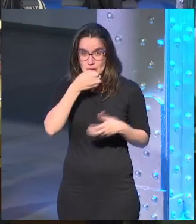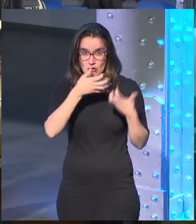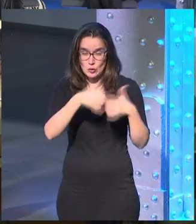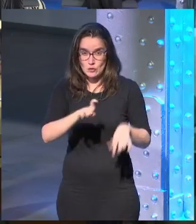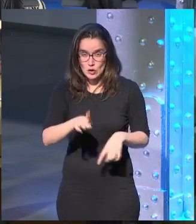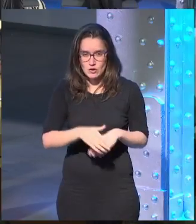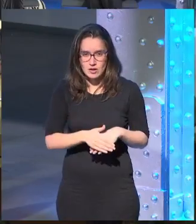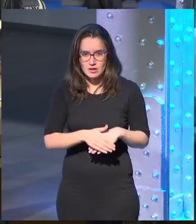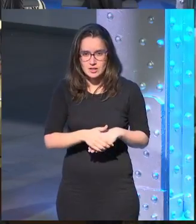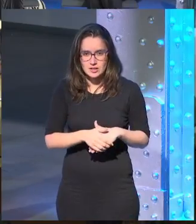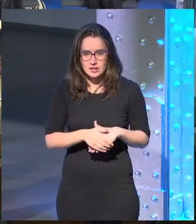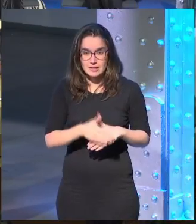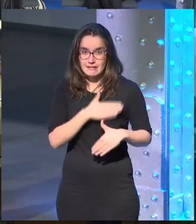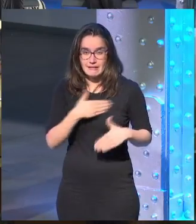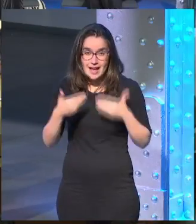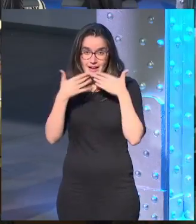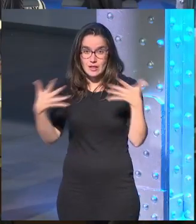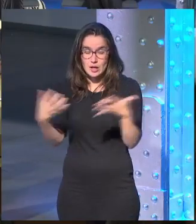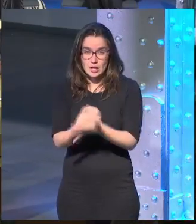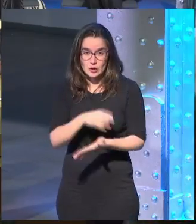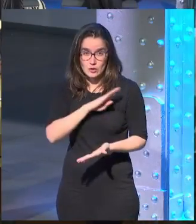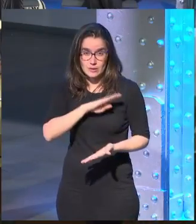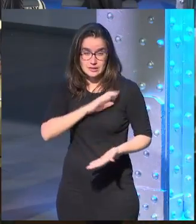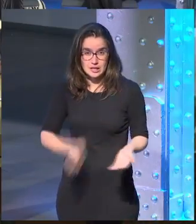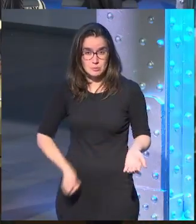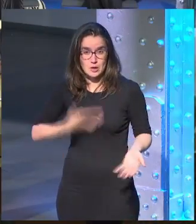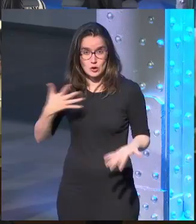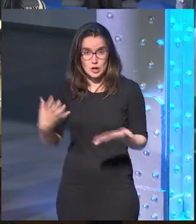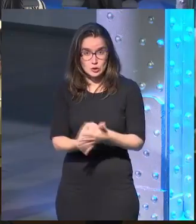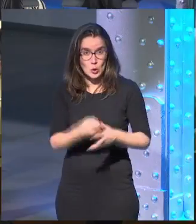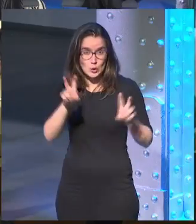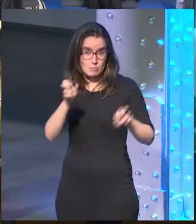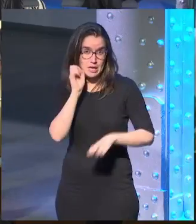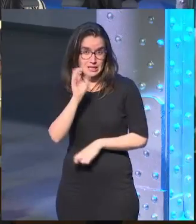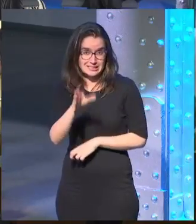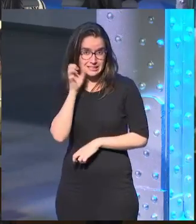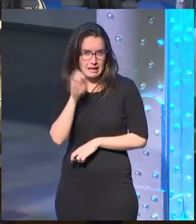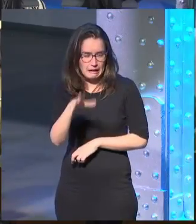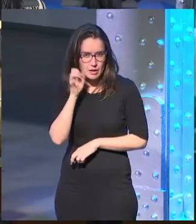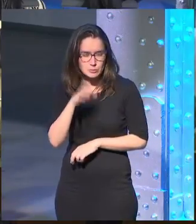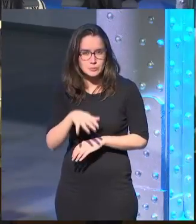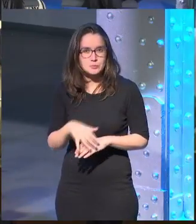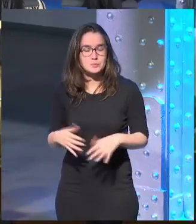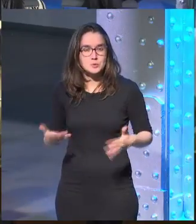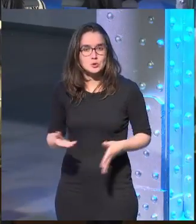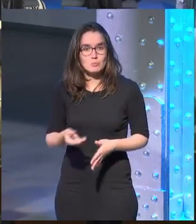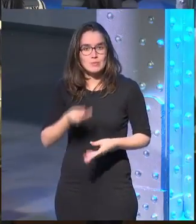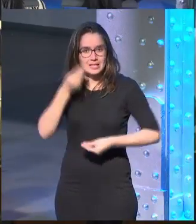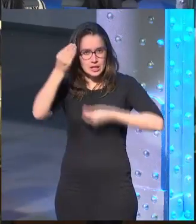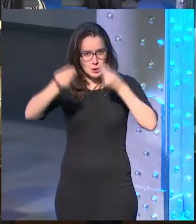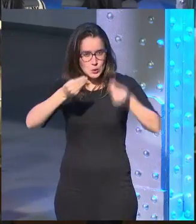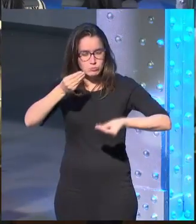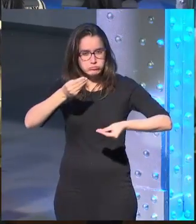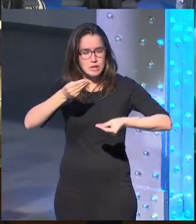Bueno, quería agradecer a todos, pues bueno, que ha sido bastante inspiracional todo lo que es la charla. Yo creo que ha quedado condición